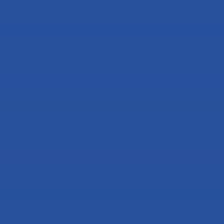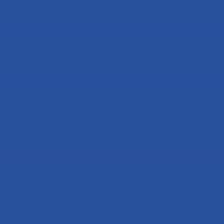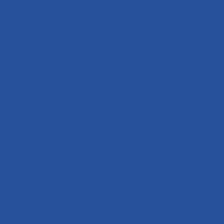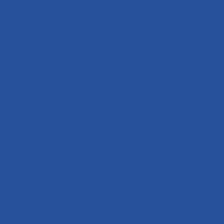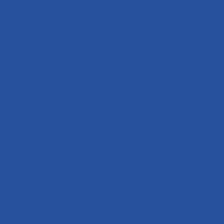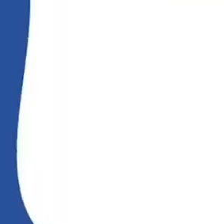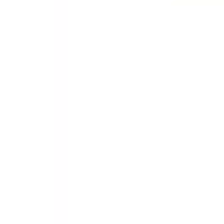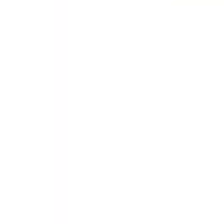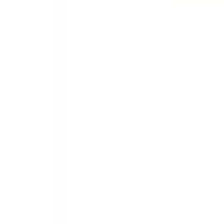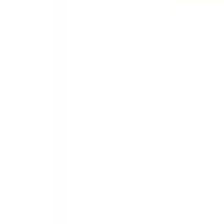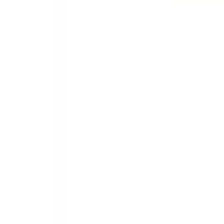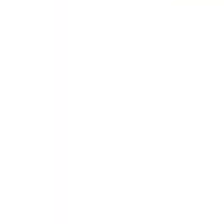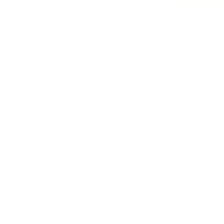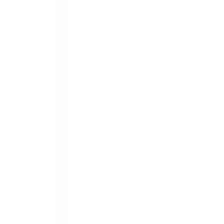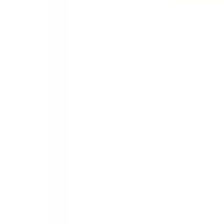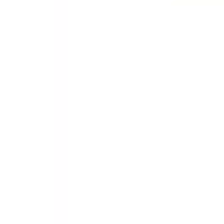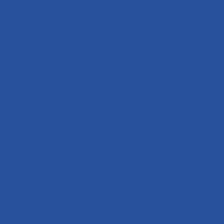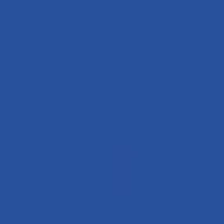casa.